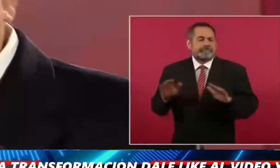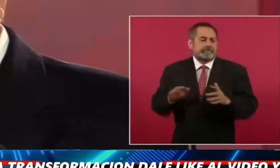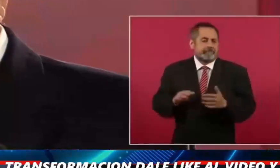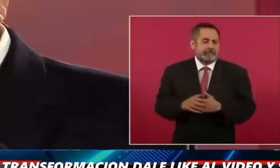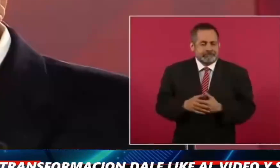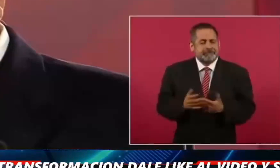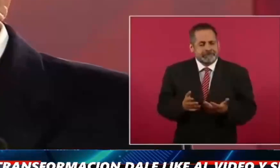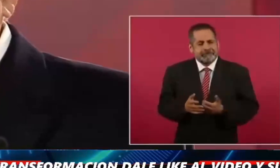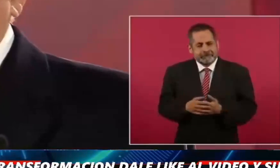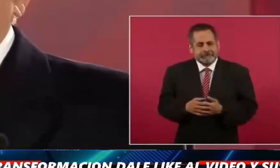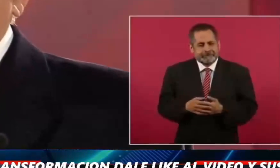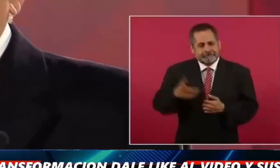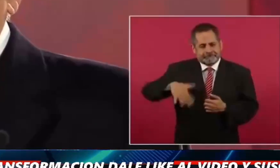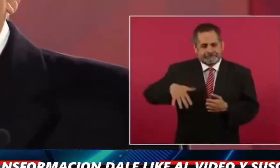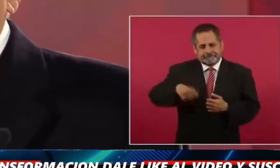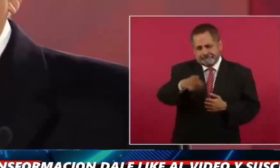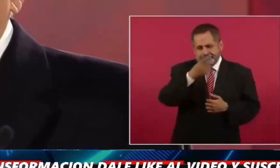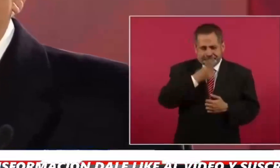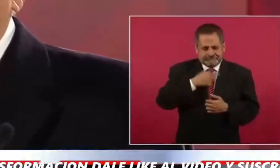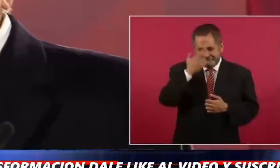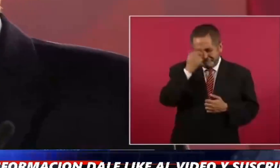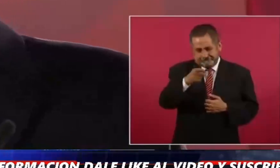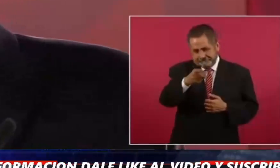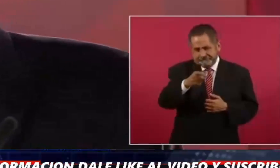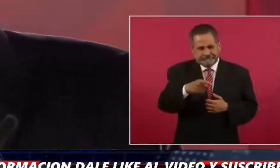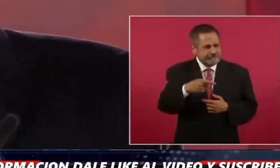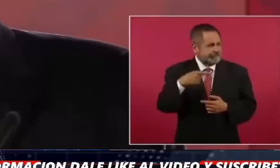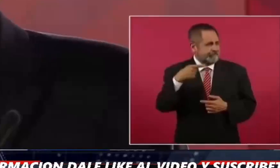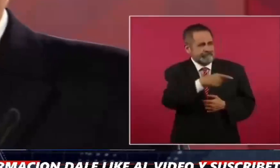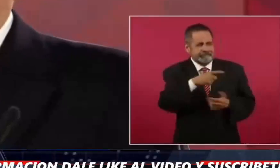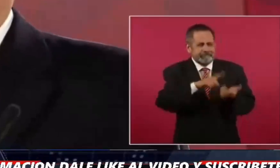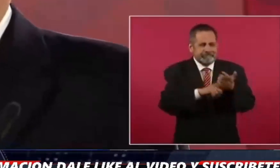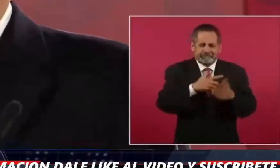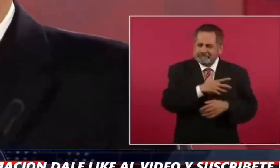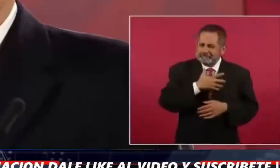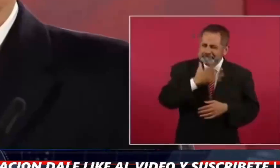pero en efecto, como tú lo mencionas, ¿con qué autoridad moral?